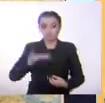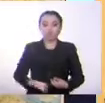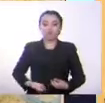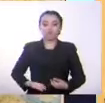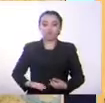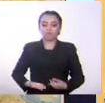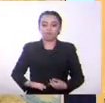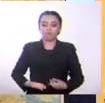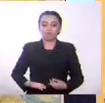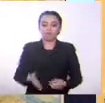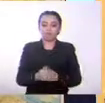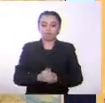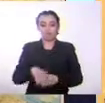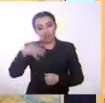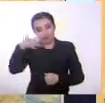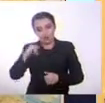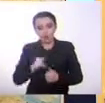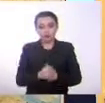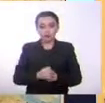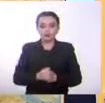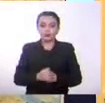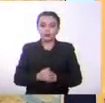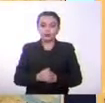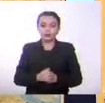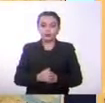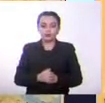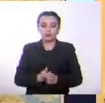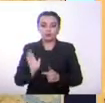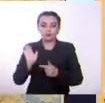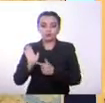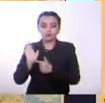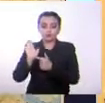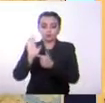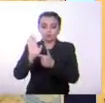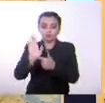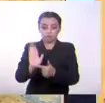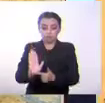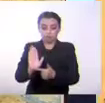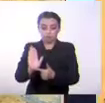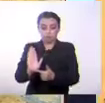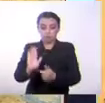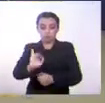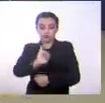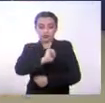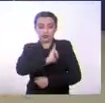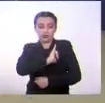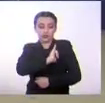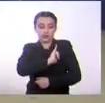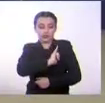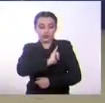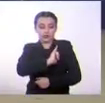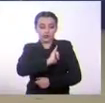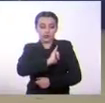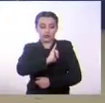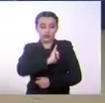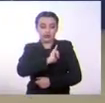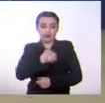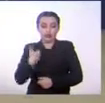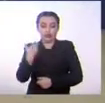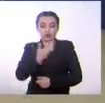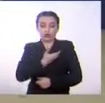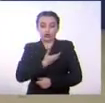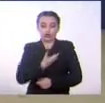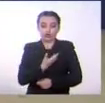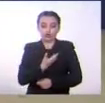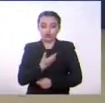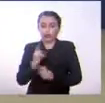de cuenta que cuando nosotros hablamos de estos espacios y de las identidades, vamos a ser como una especie de actor o actriz que se